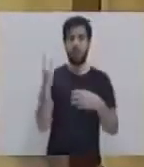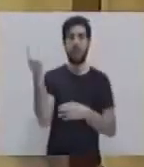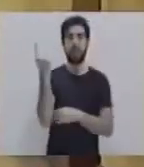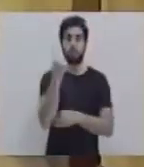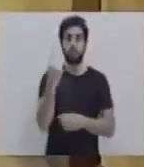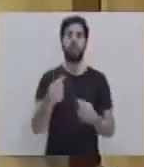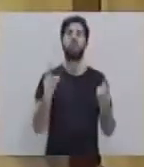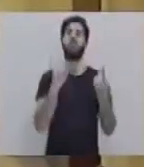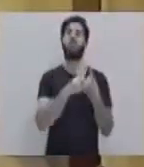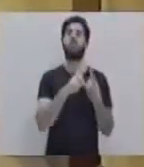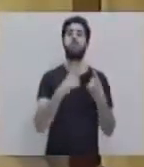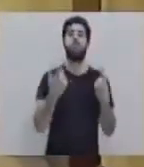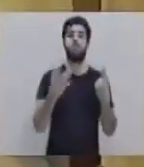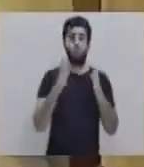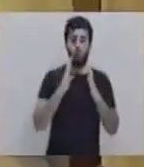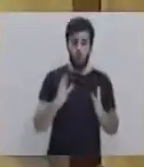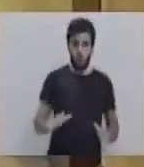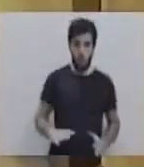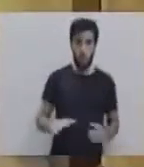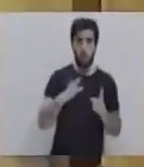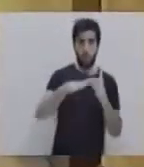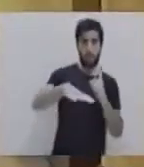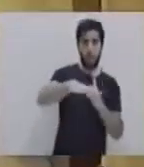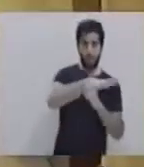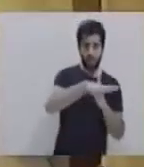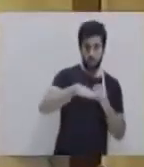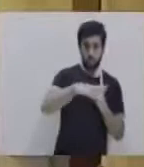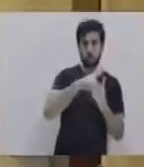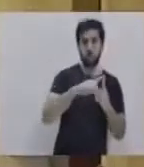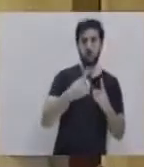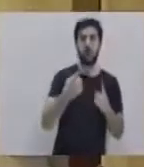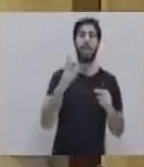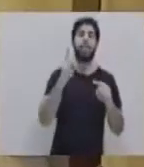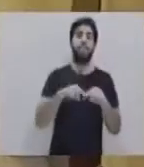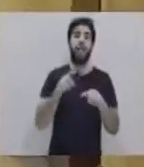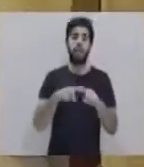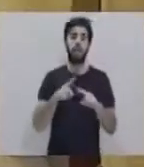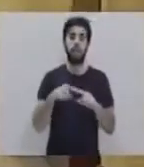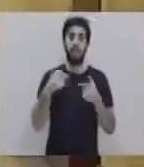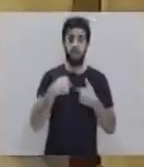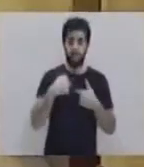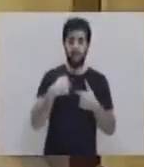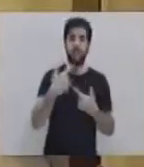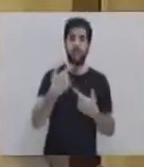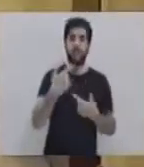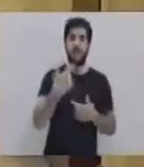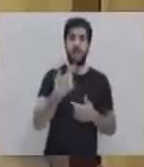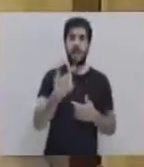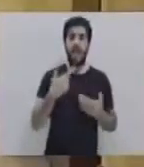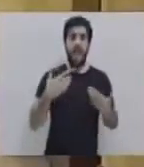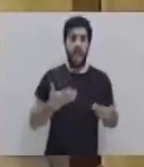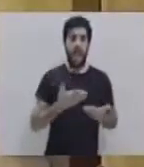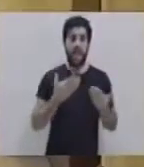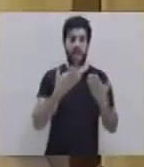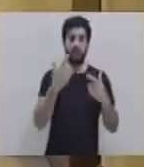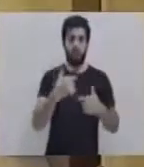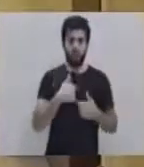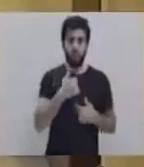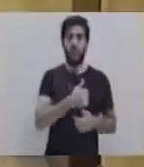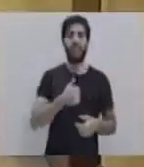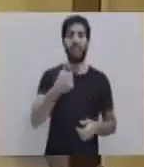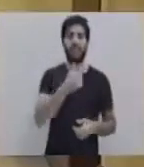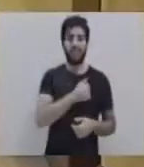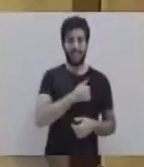elementales. Ajá. Uno de ellos es el factor humano, que como ya lo dije anteriormente, de acuerdo al estado de ánimo, a la capacidad física, si